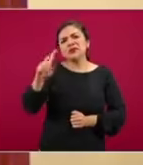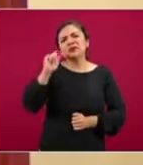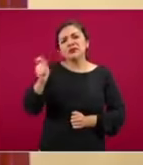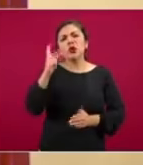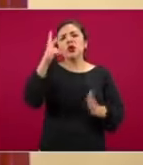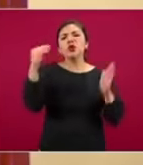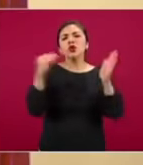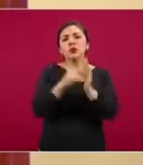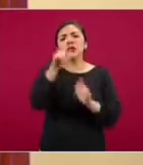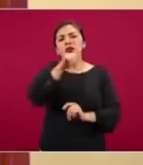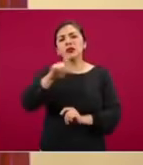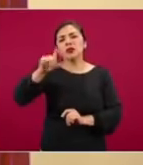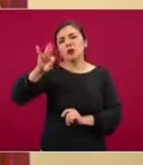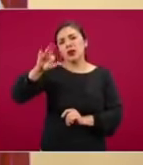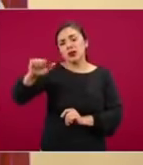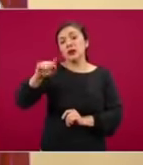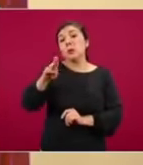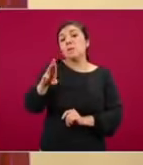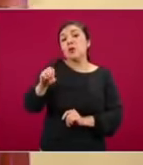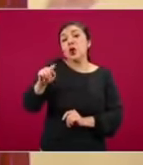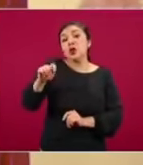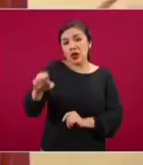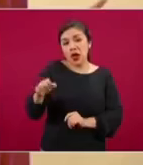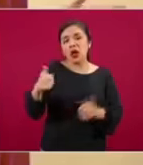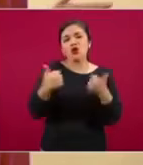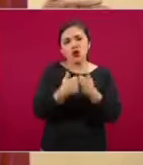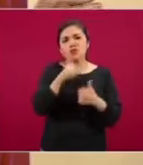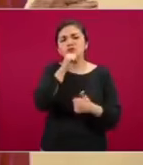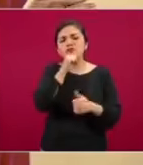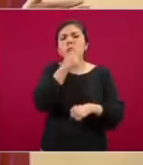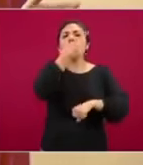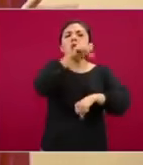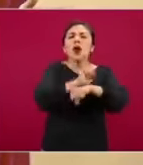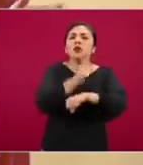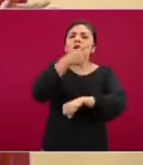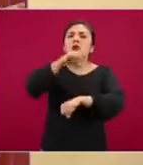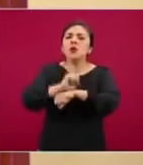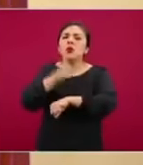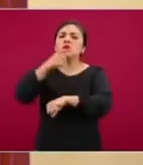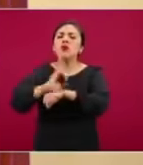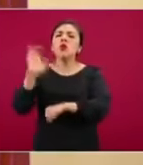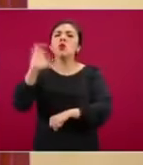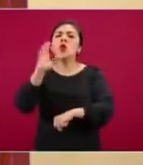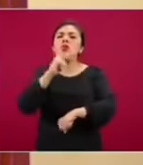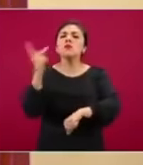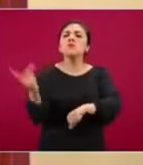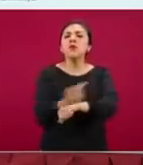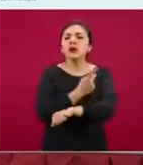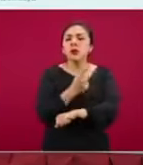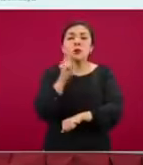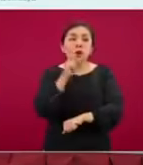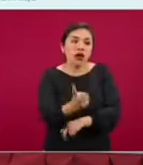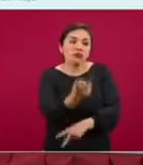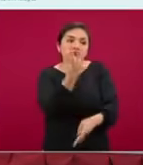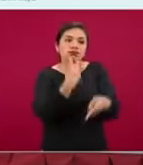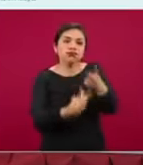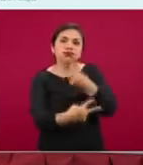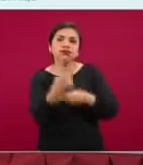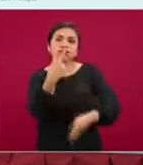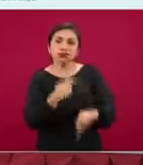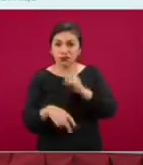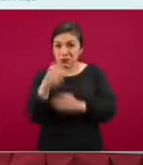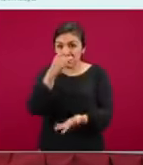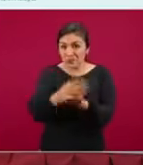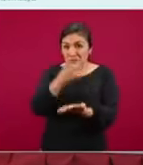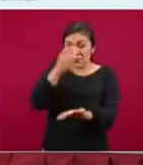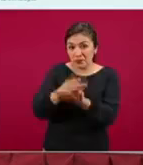los 2.746 brotes distribuidos también por semana epidemiológica, en la cual se identificaron como